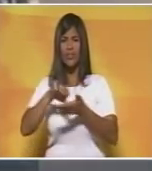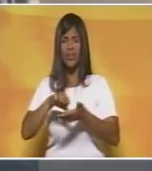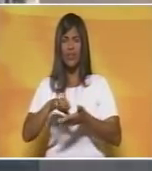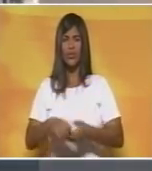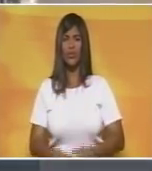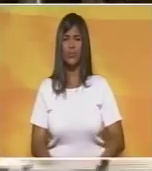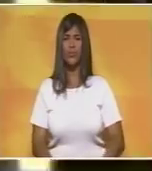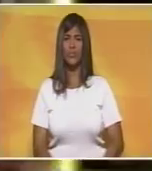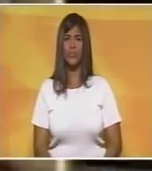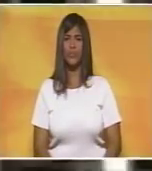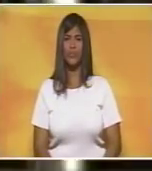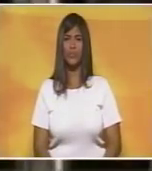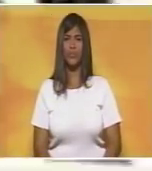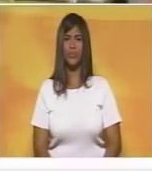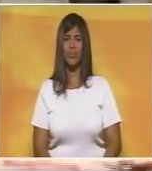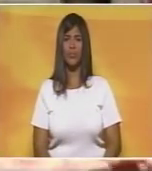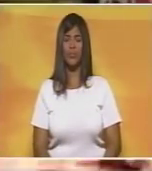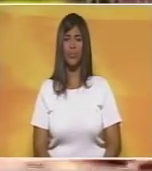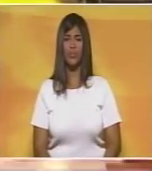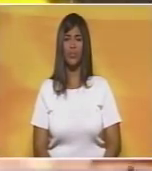Tepatitlán, Jalisco.